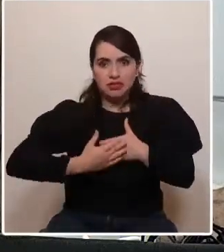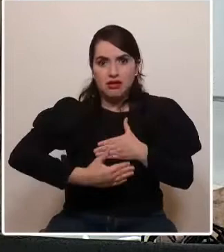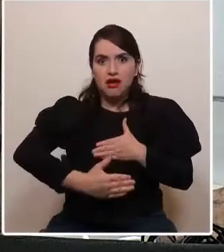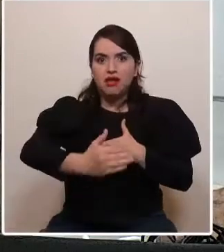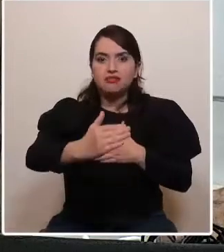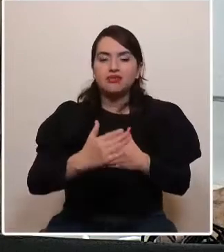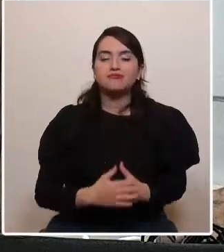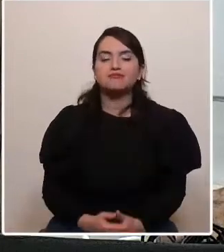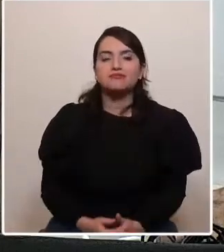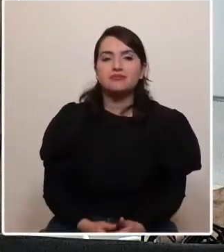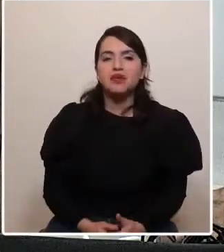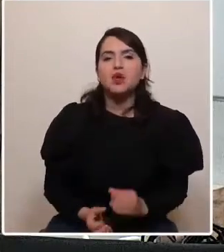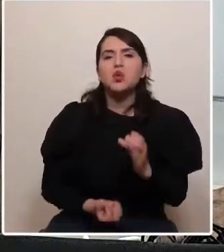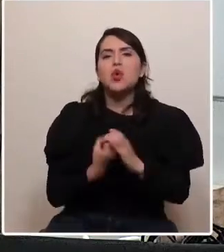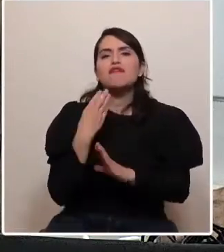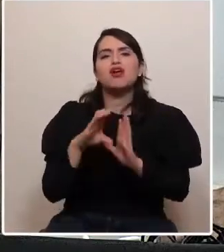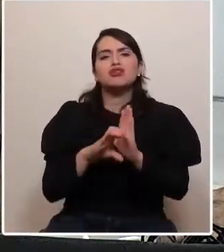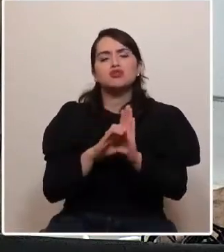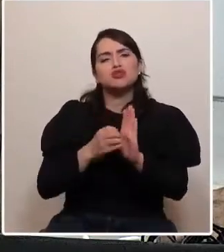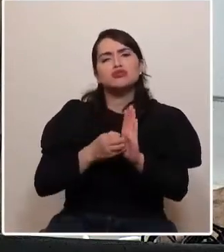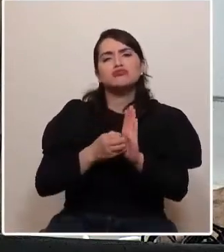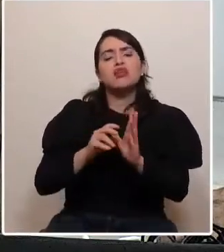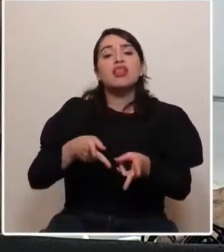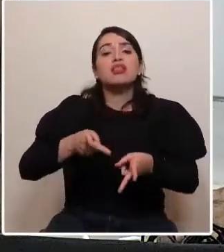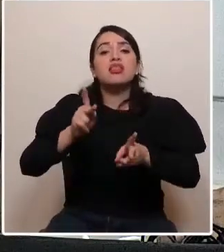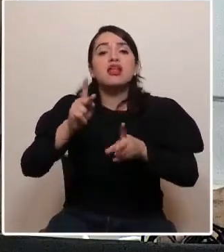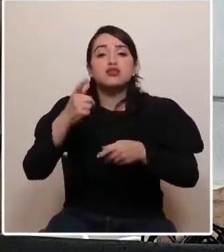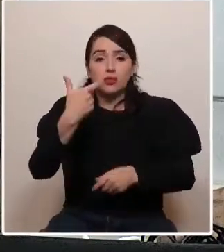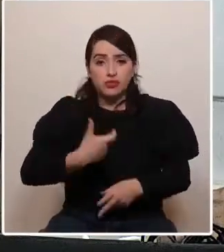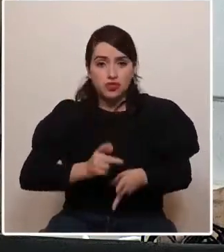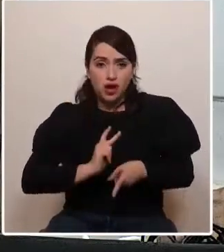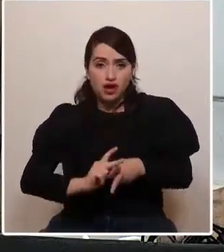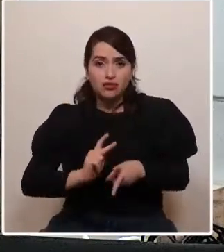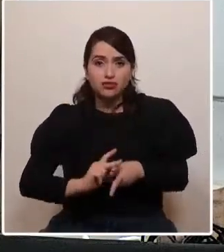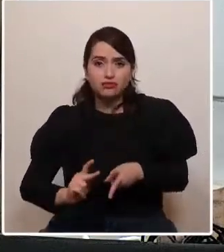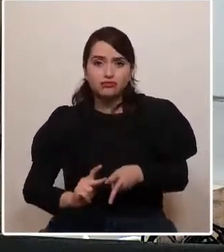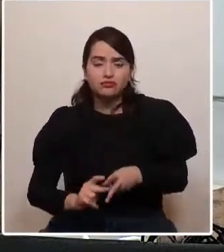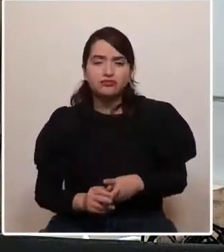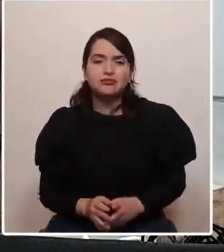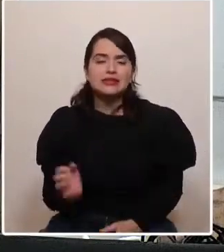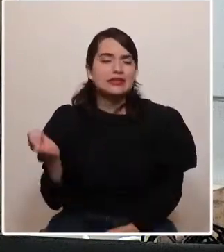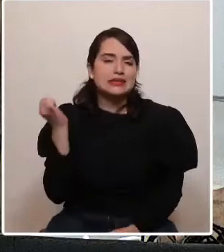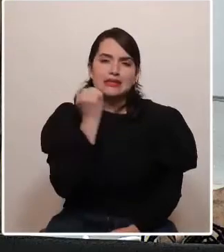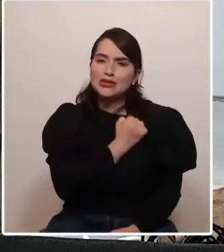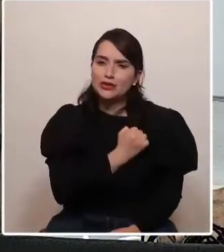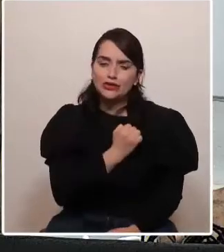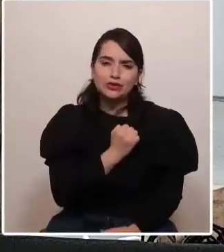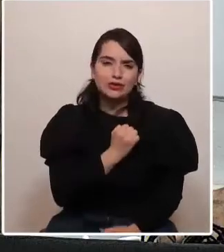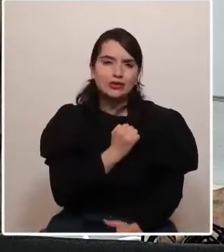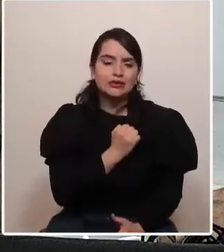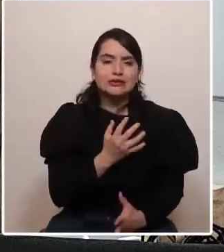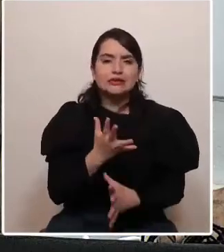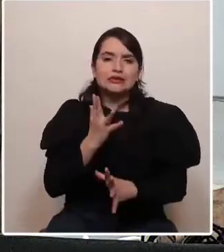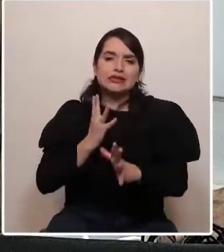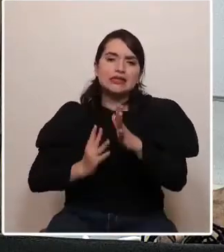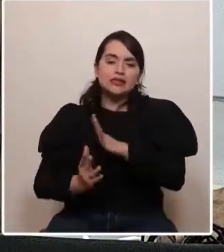Dejar fuera de la nueva Constitución a los derechos de autor sería un enorme error y un retroceso inexplicable. Llamo a todos